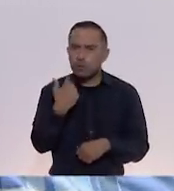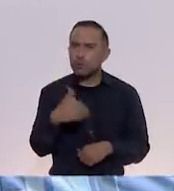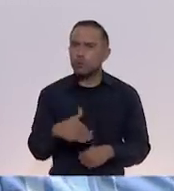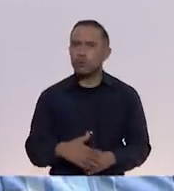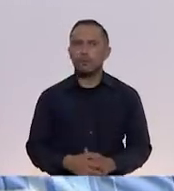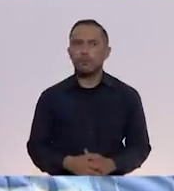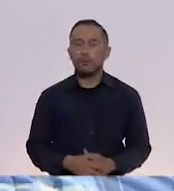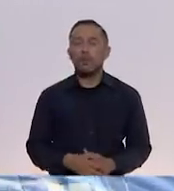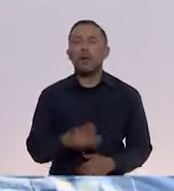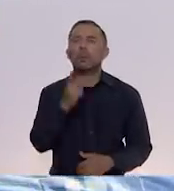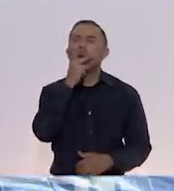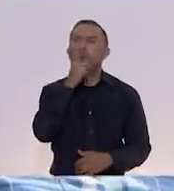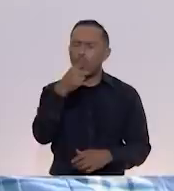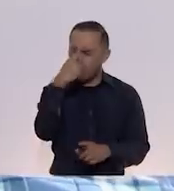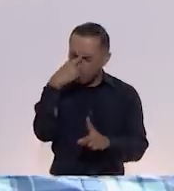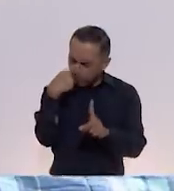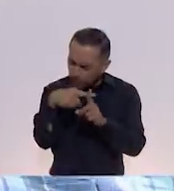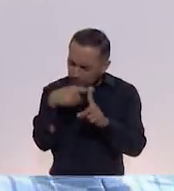Ánimo, papá.